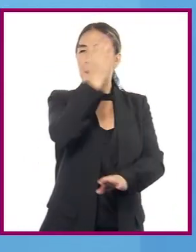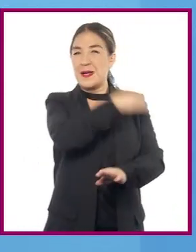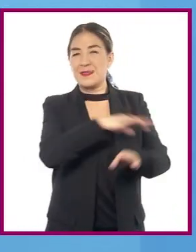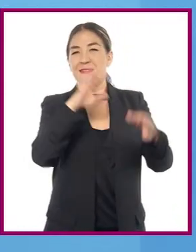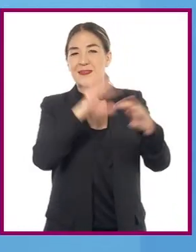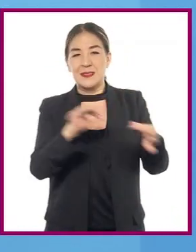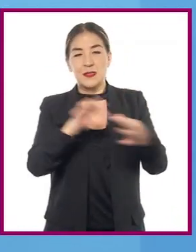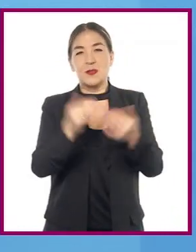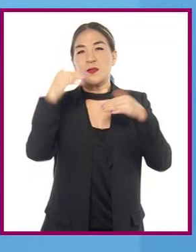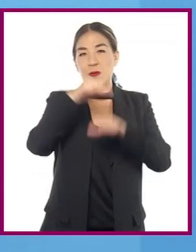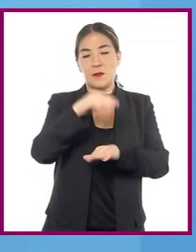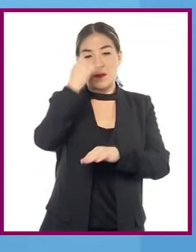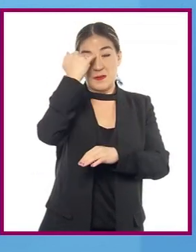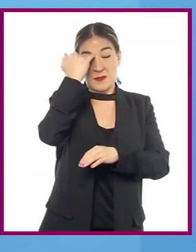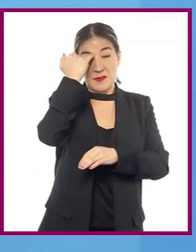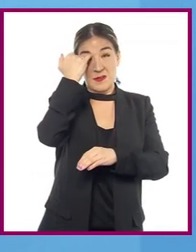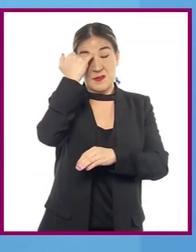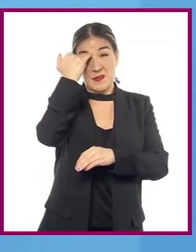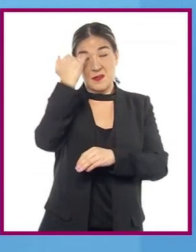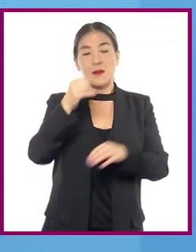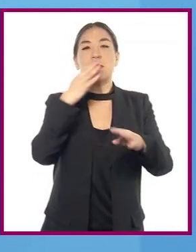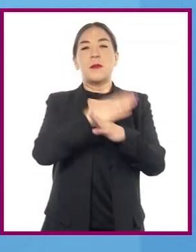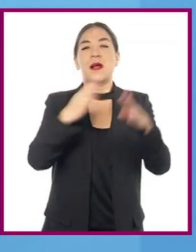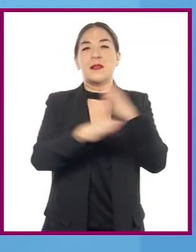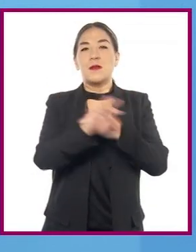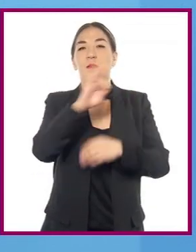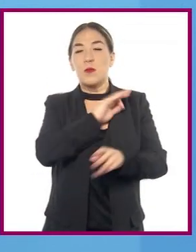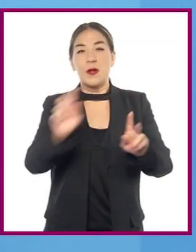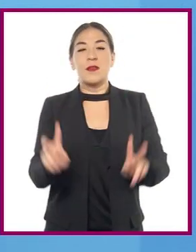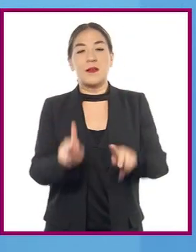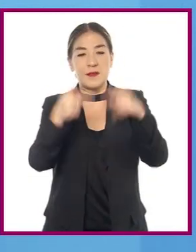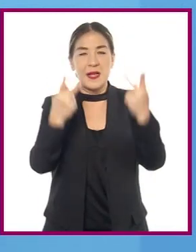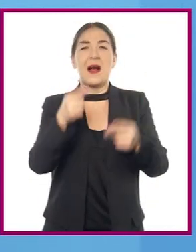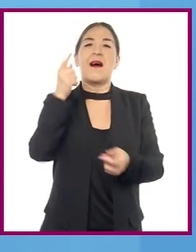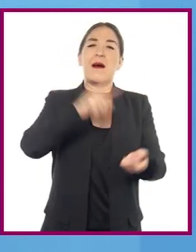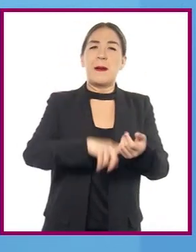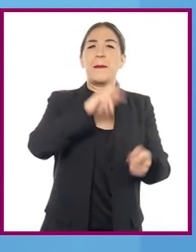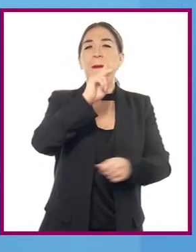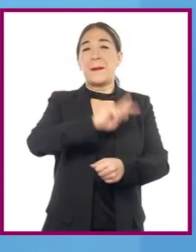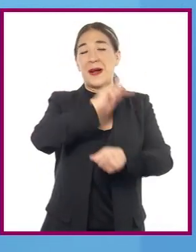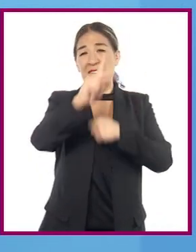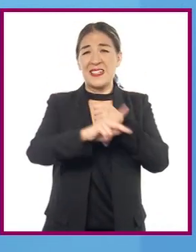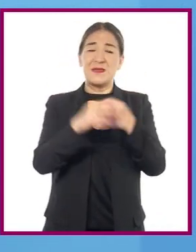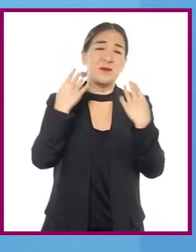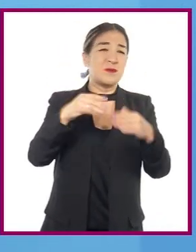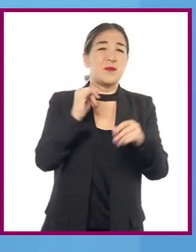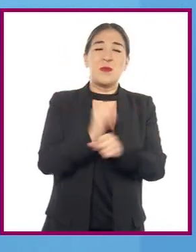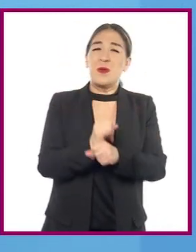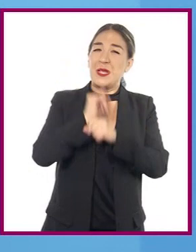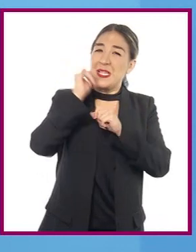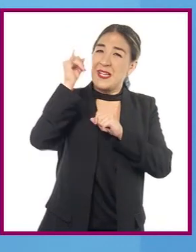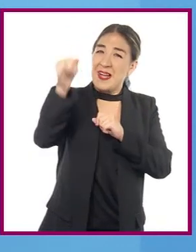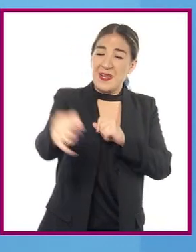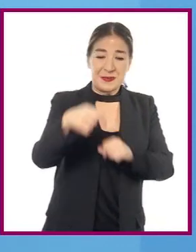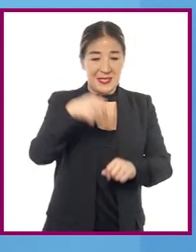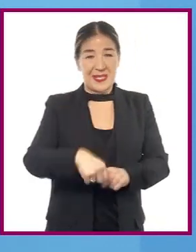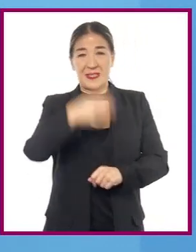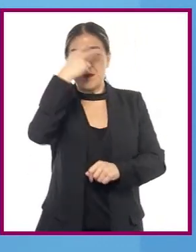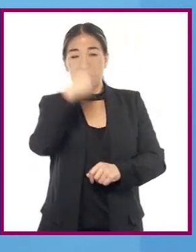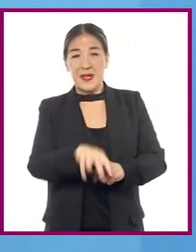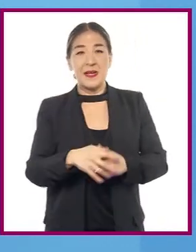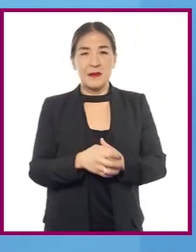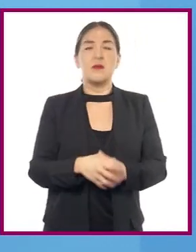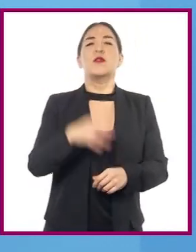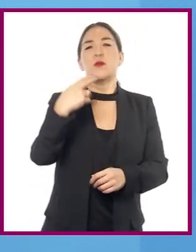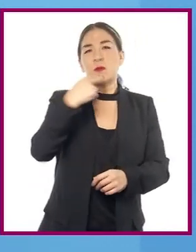las mercancías que pueden venderse y comprarse bien en países tan lejanos de nosotros, se ha creído útil y agradable